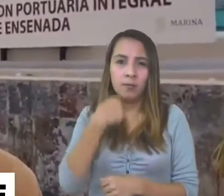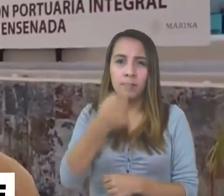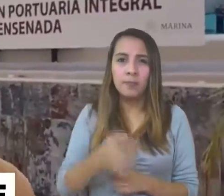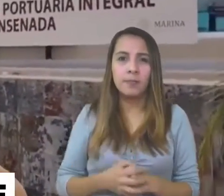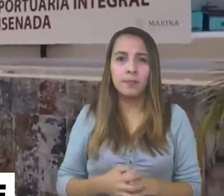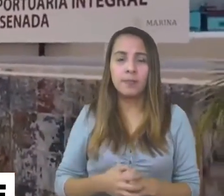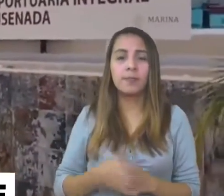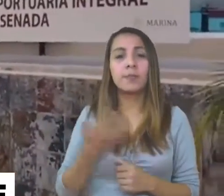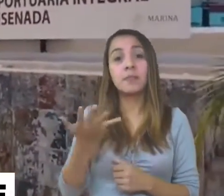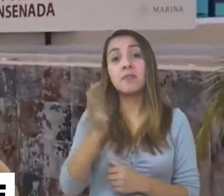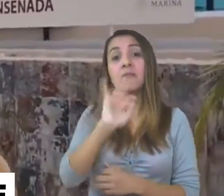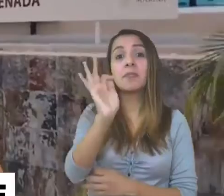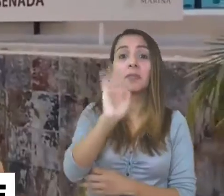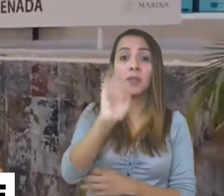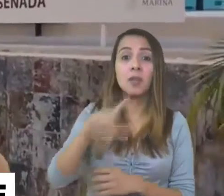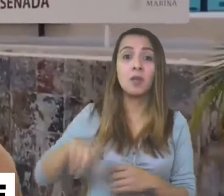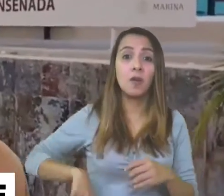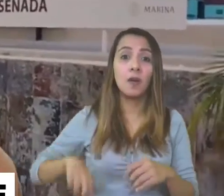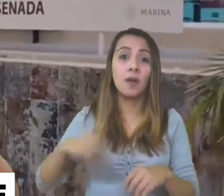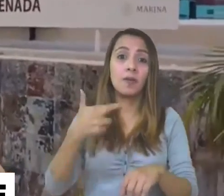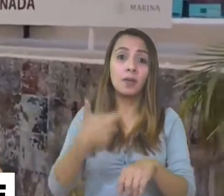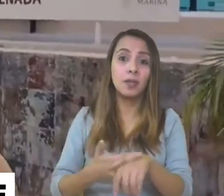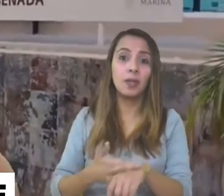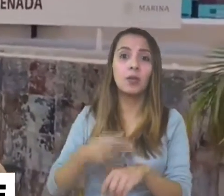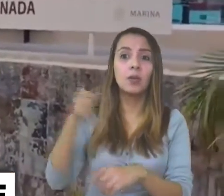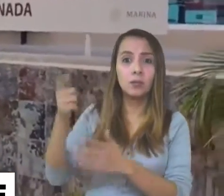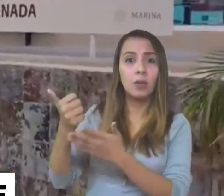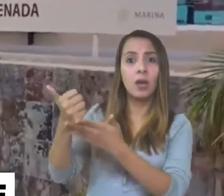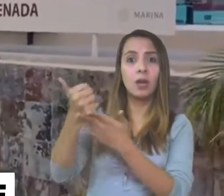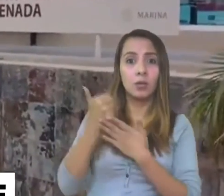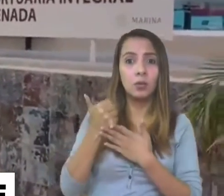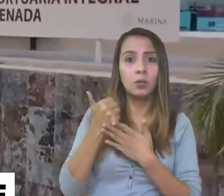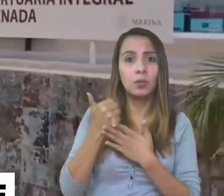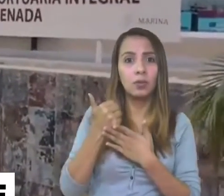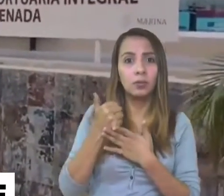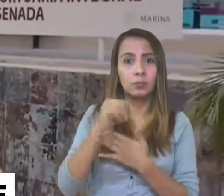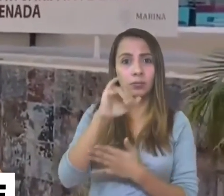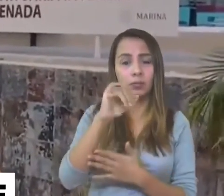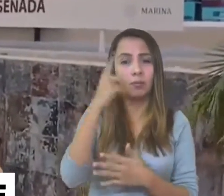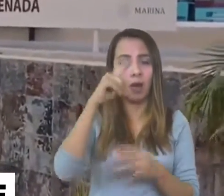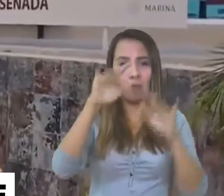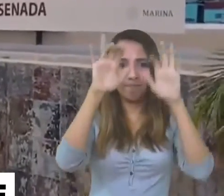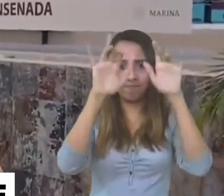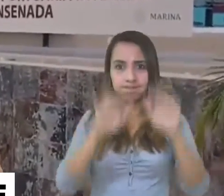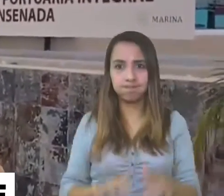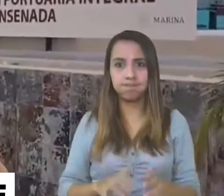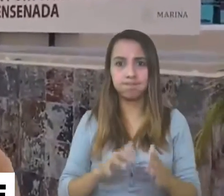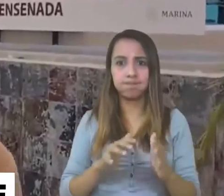posible que el gobernador de alguna manera nos ayudó a sacar un decreto